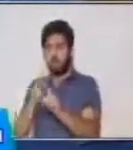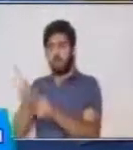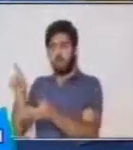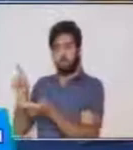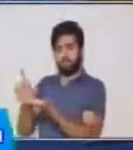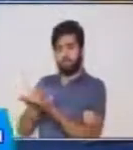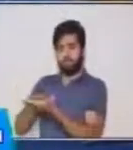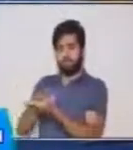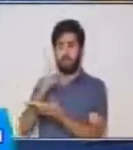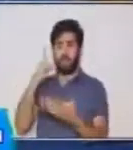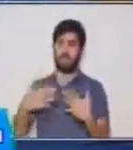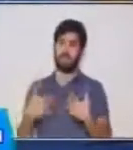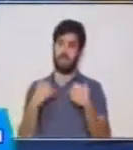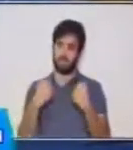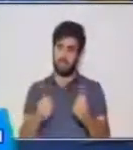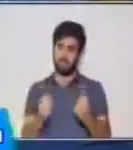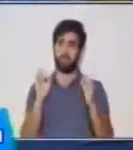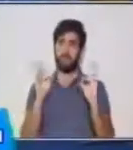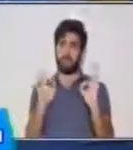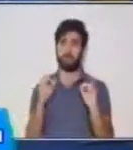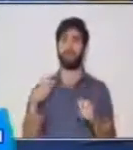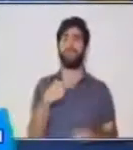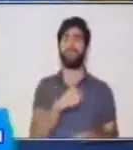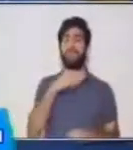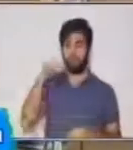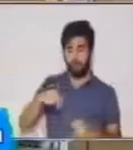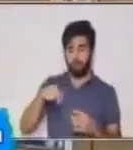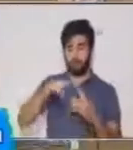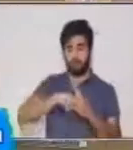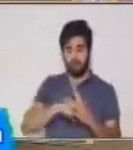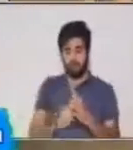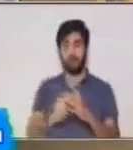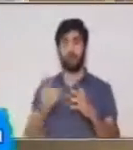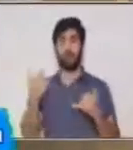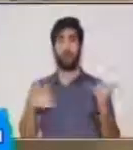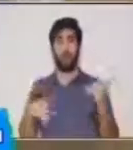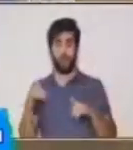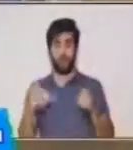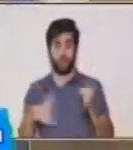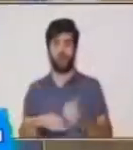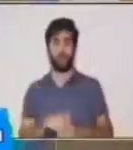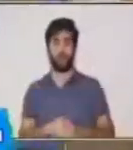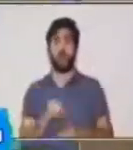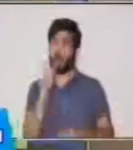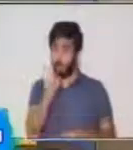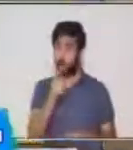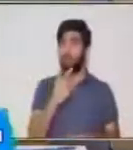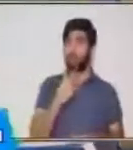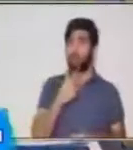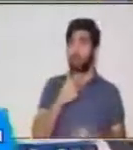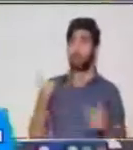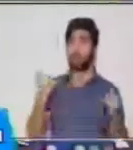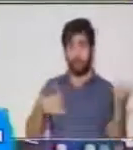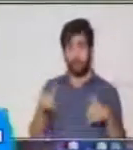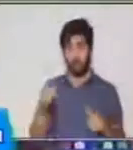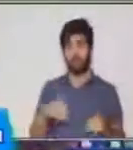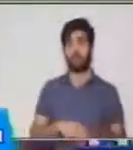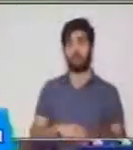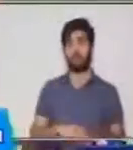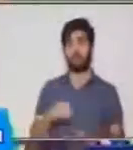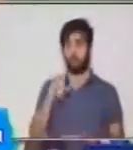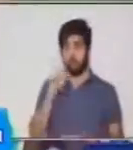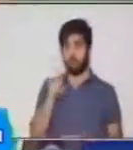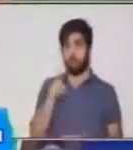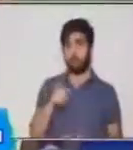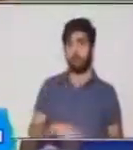salud. Vamos a dar inicio. Vamos a iniciar jugando. ¿Te gusta jugar? Muy bien. Yo quiero empezar